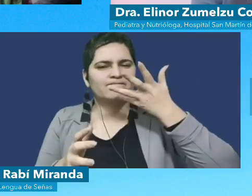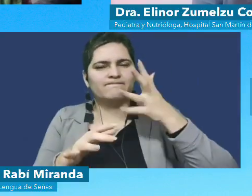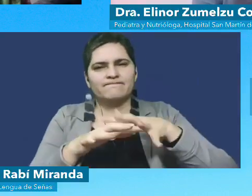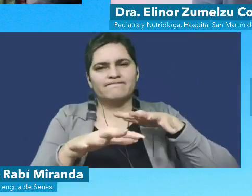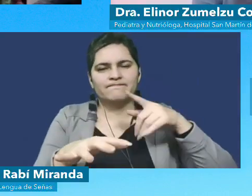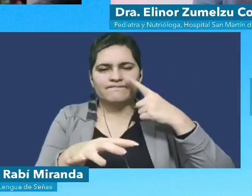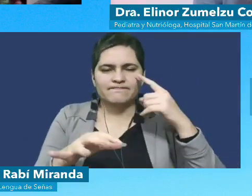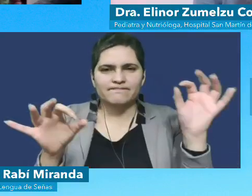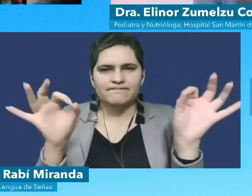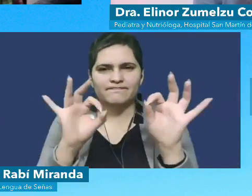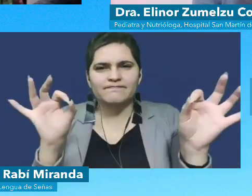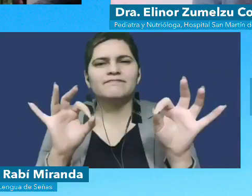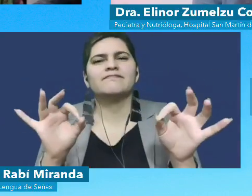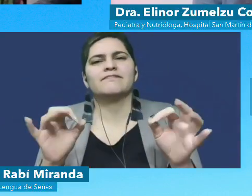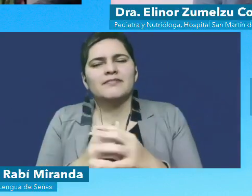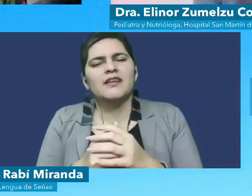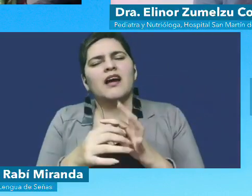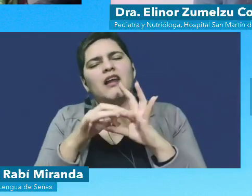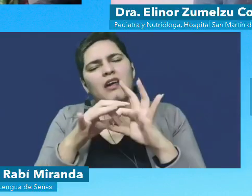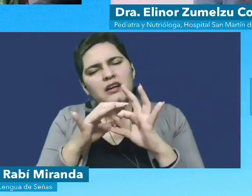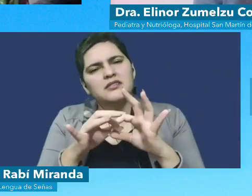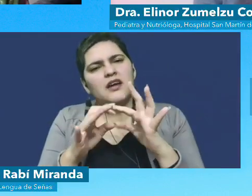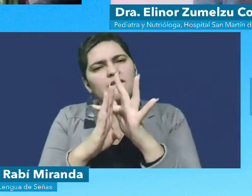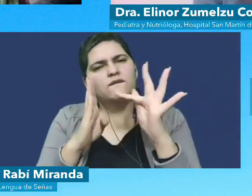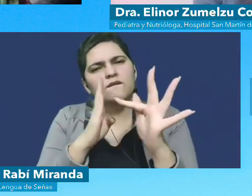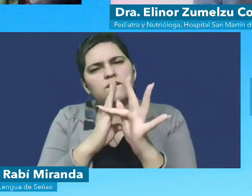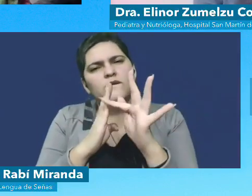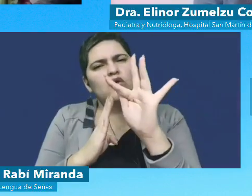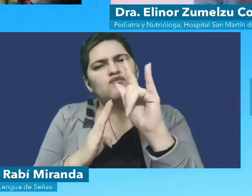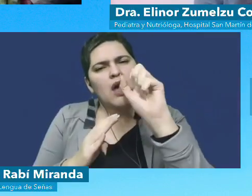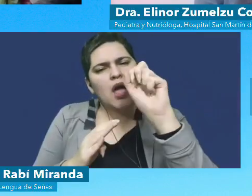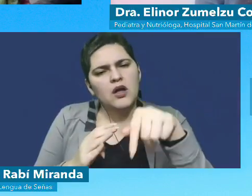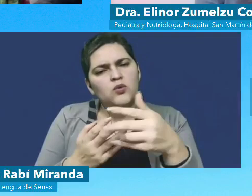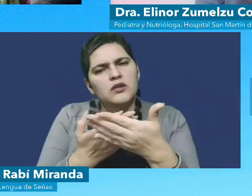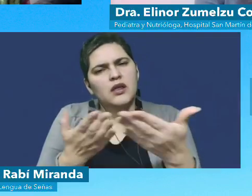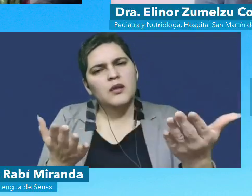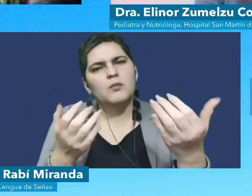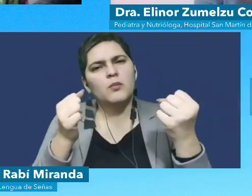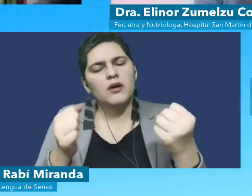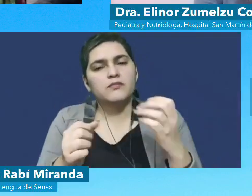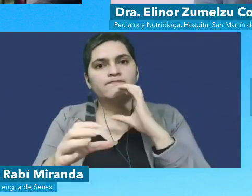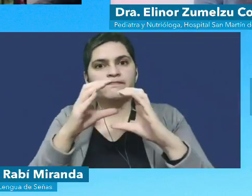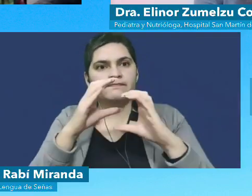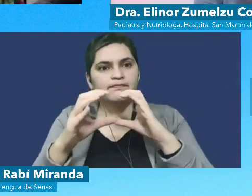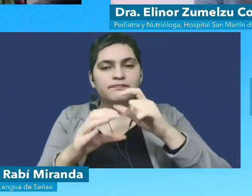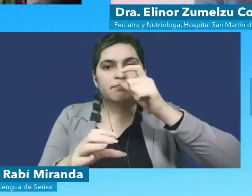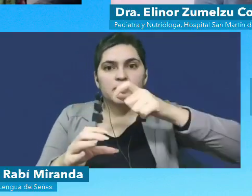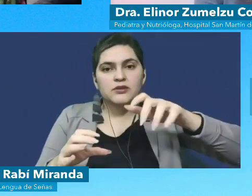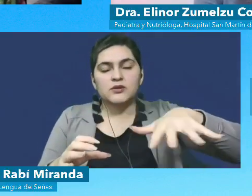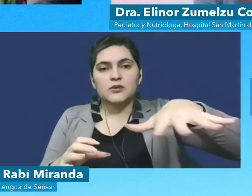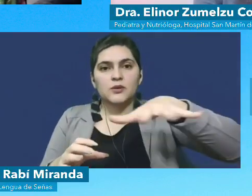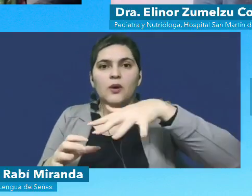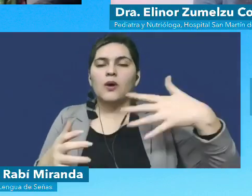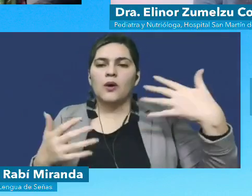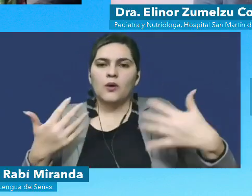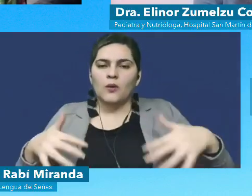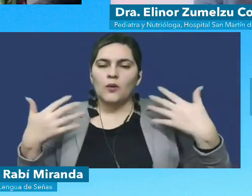a ustedes, a FUAN, por la posibilidad de comunicarse con mucha más gente, porque lo más importante es